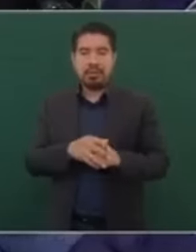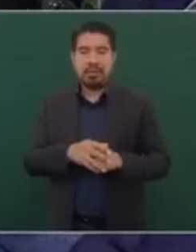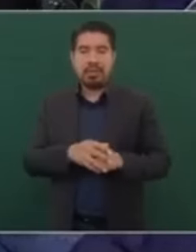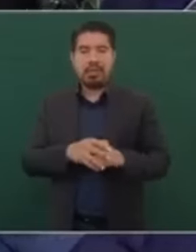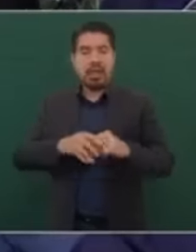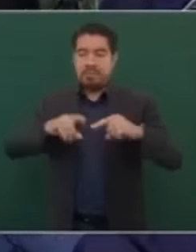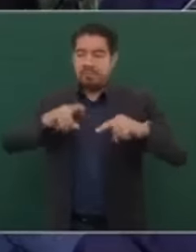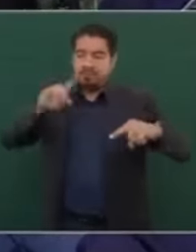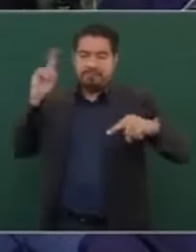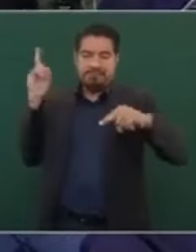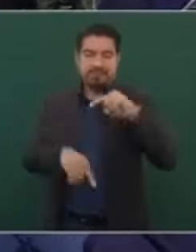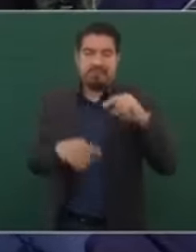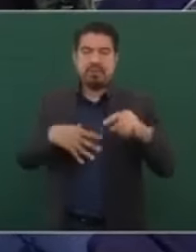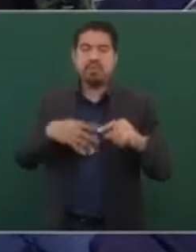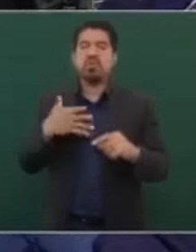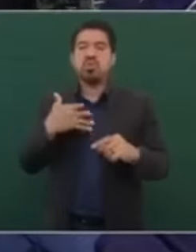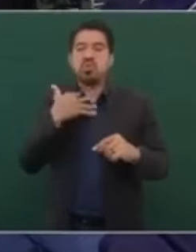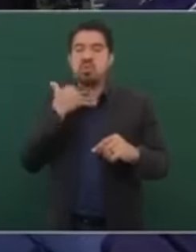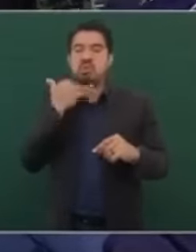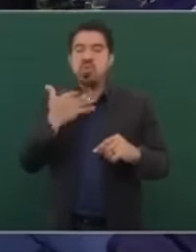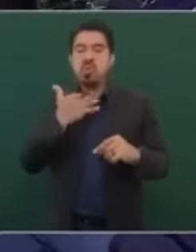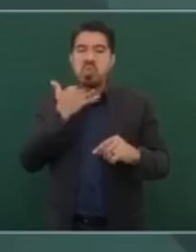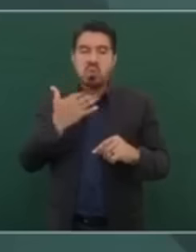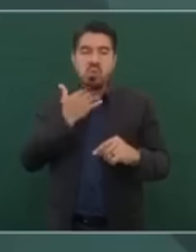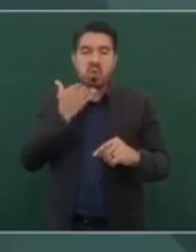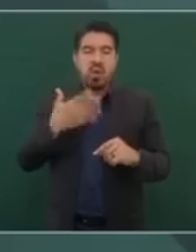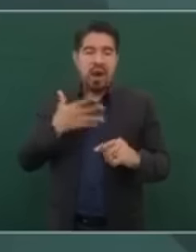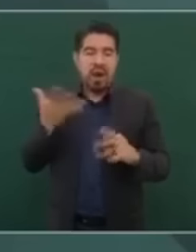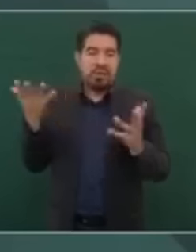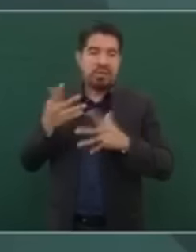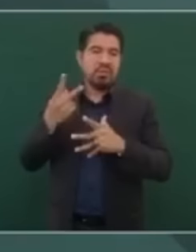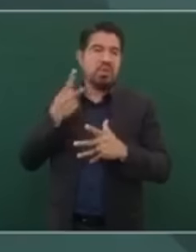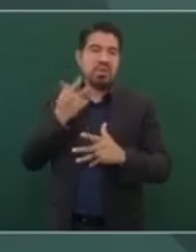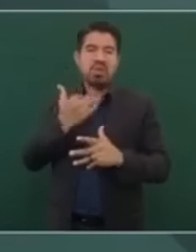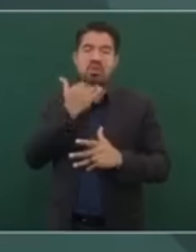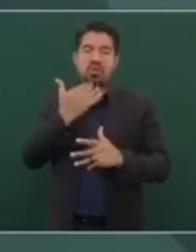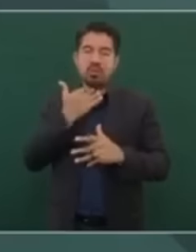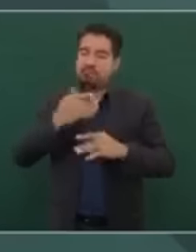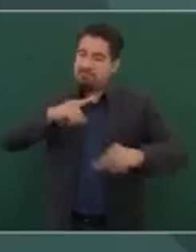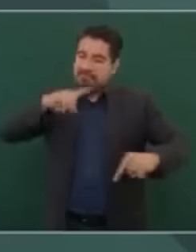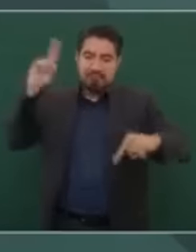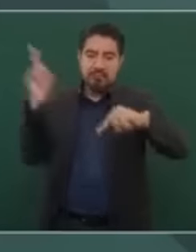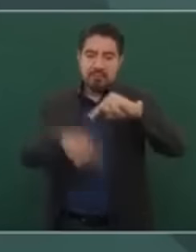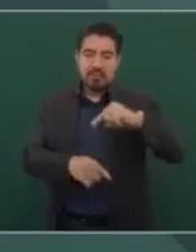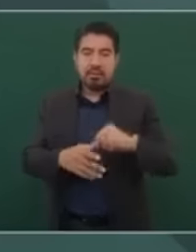desterrar la corrupción, y esto genera